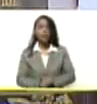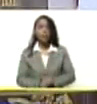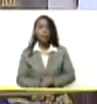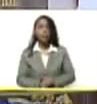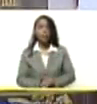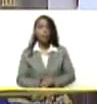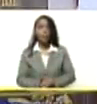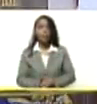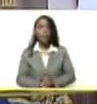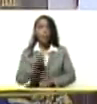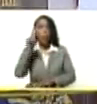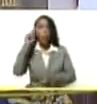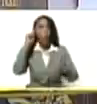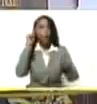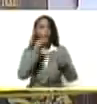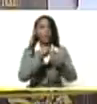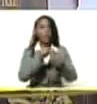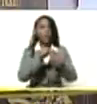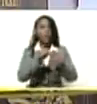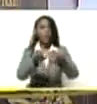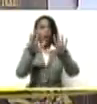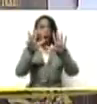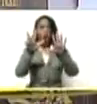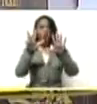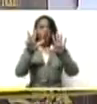con una meta de 8 años